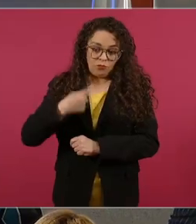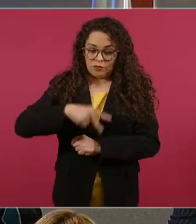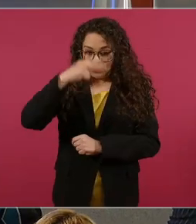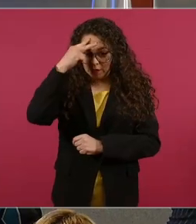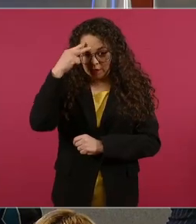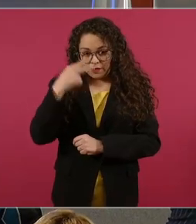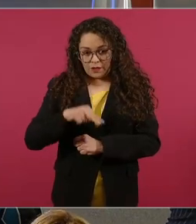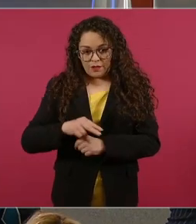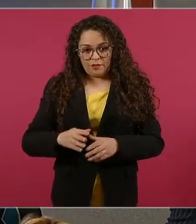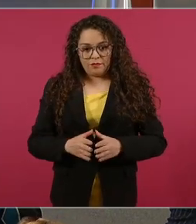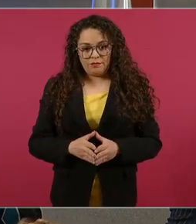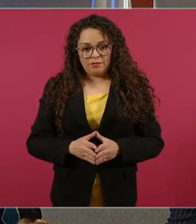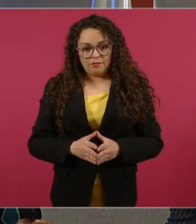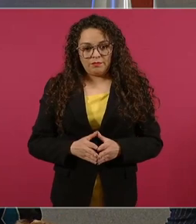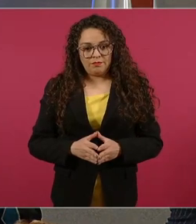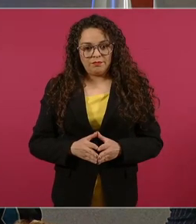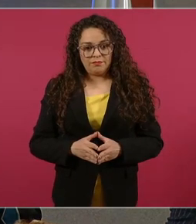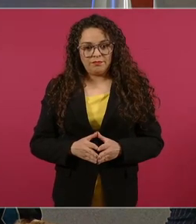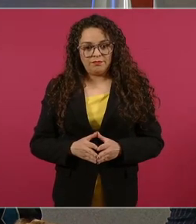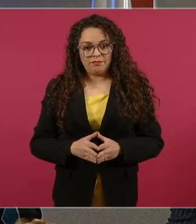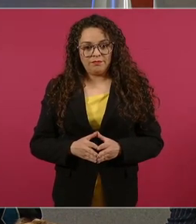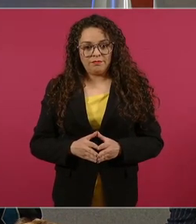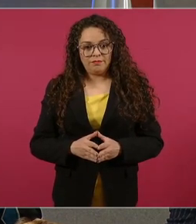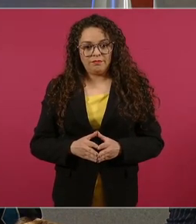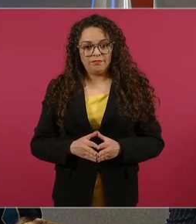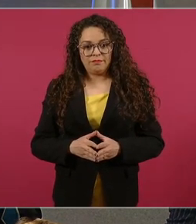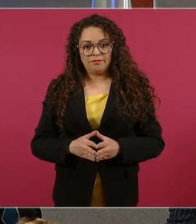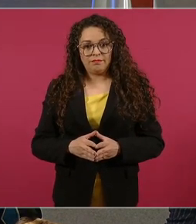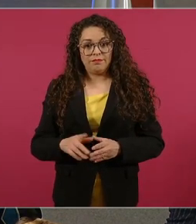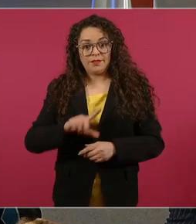No se van a quejar, ¿eh?